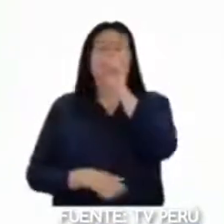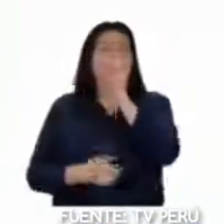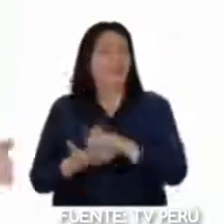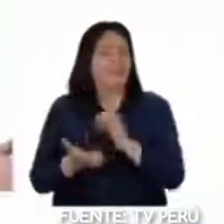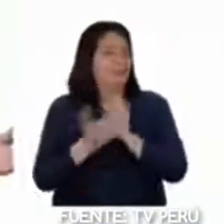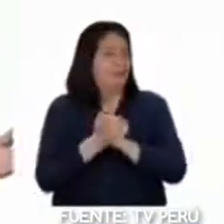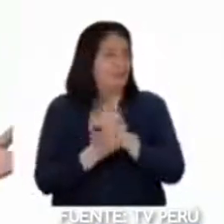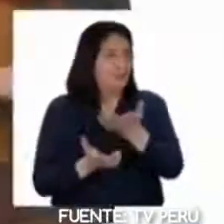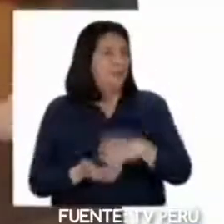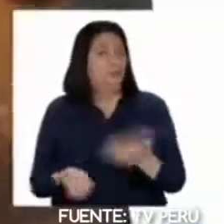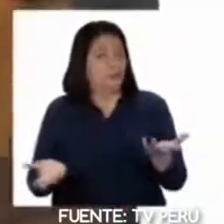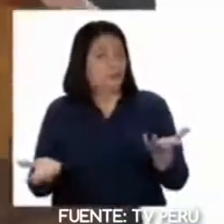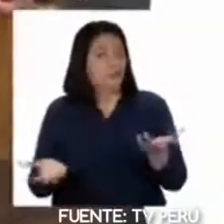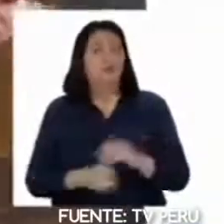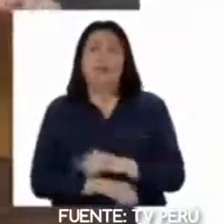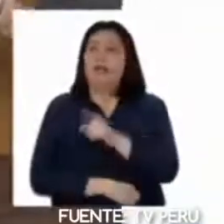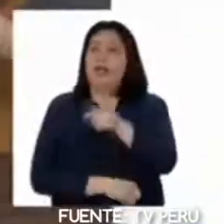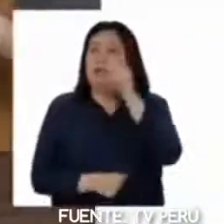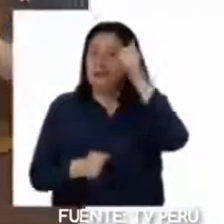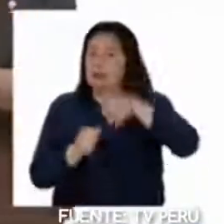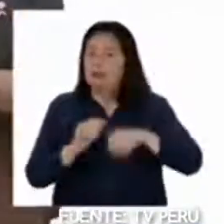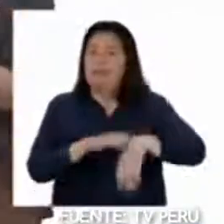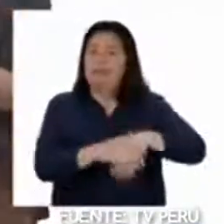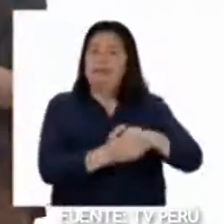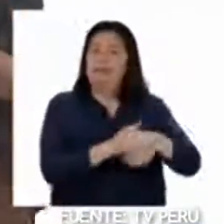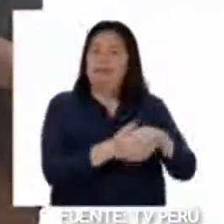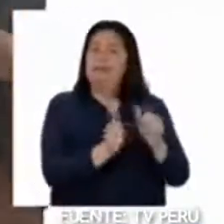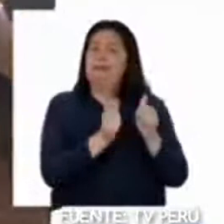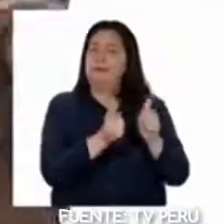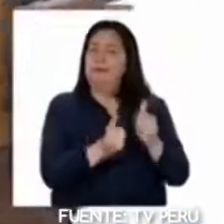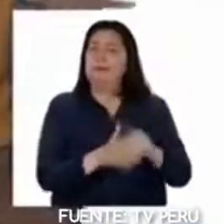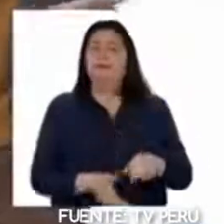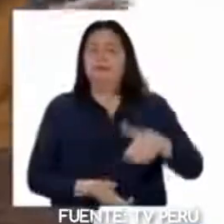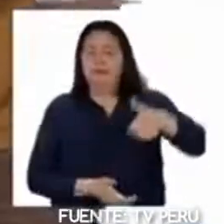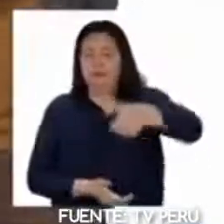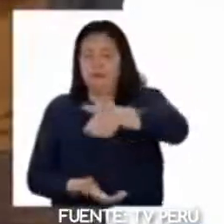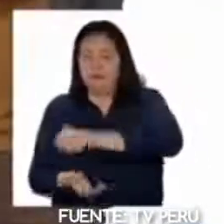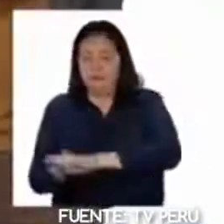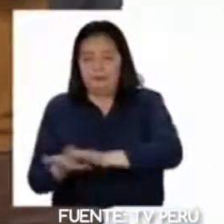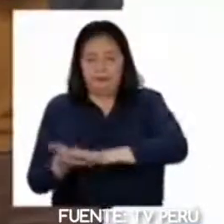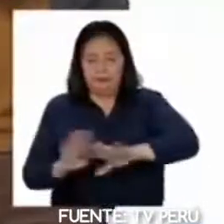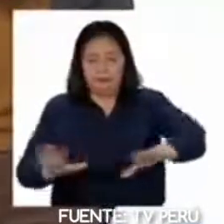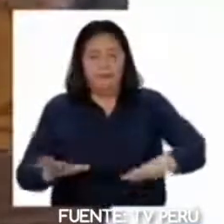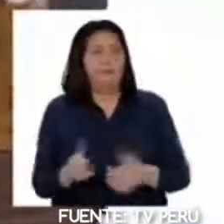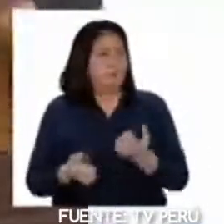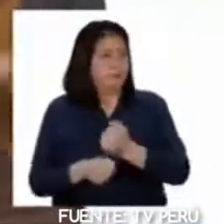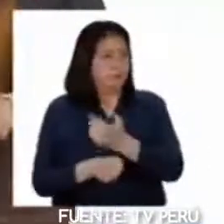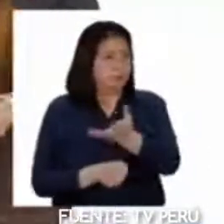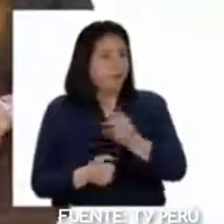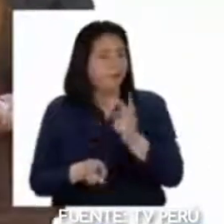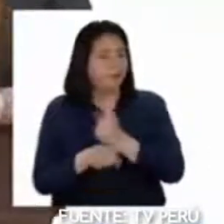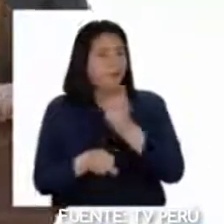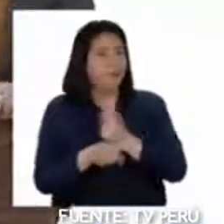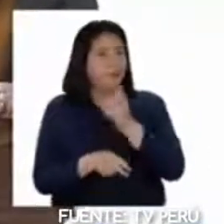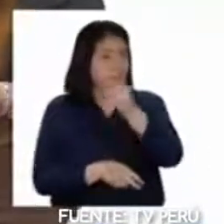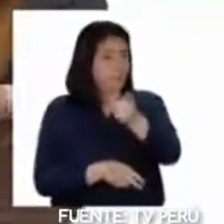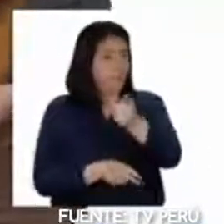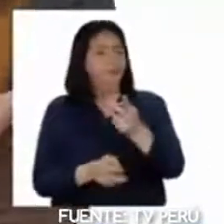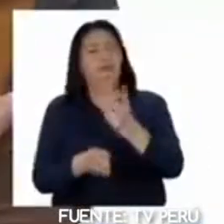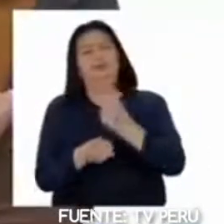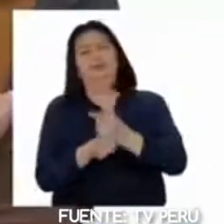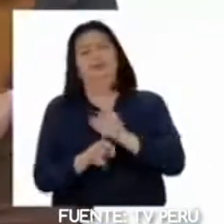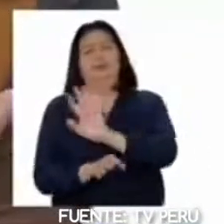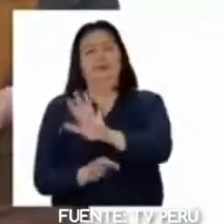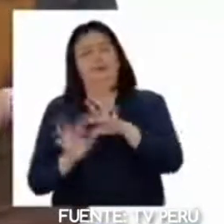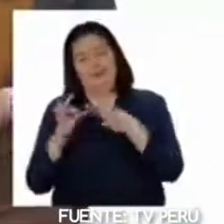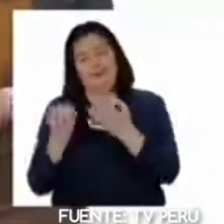profesores, compañeros y compañeras. Recuerda lavarte muy bien las manos y desinfectar toda tu zona de trabajo. Cuidándote tú, también estás